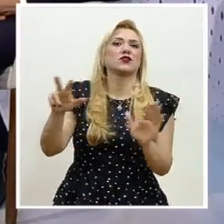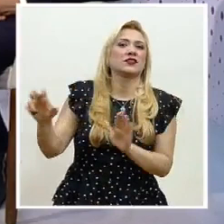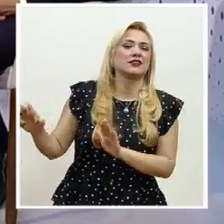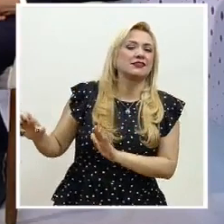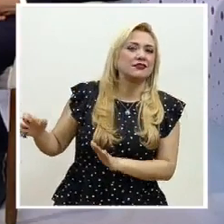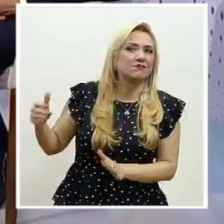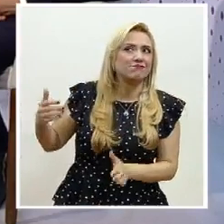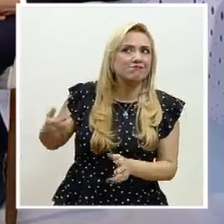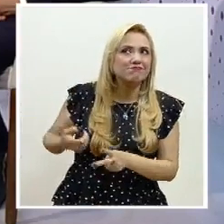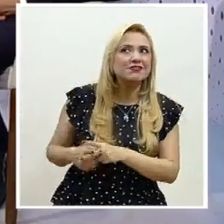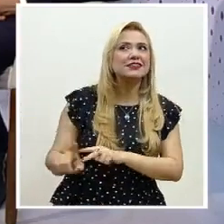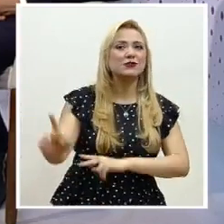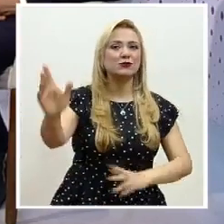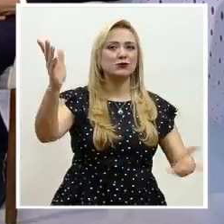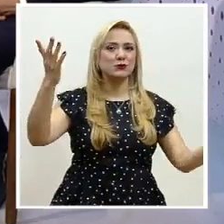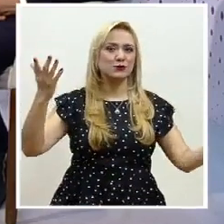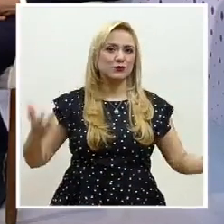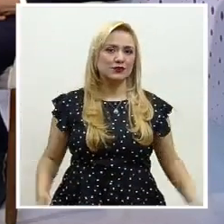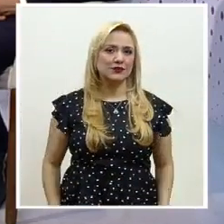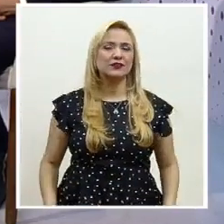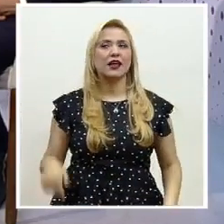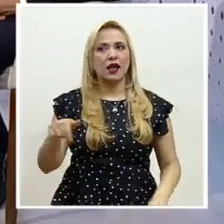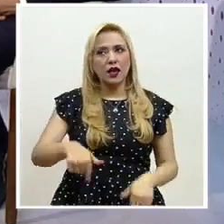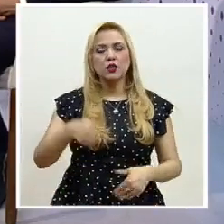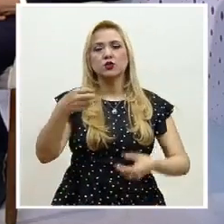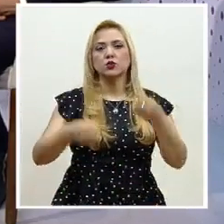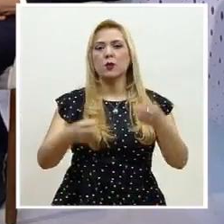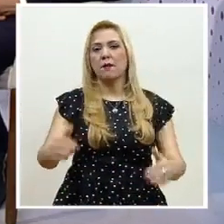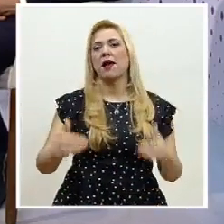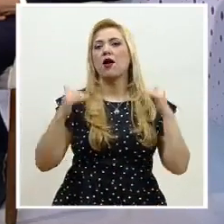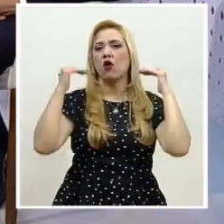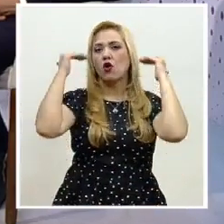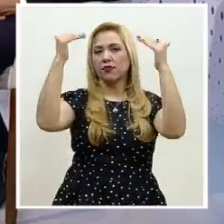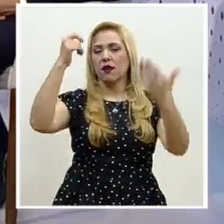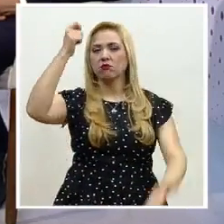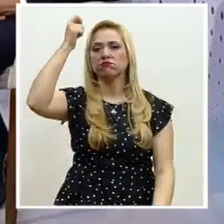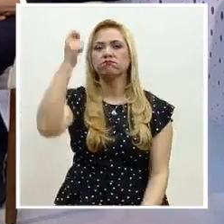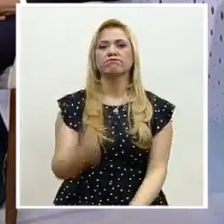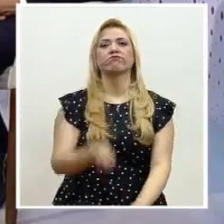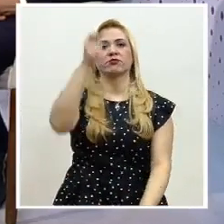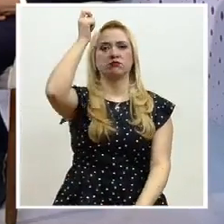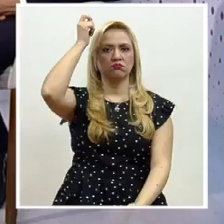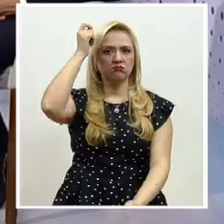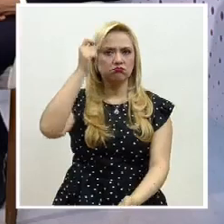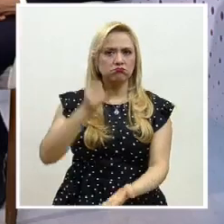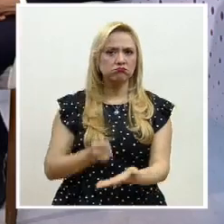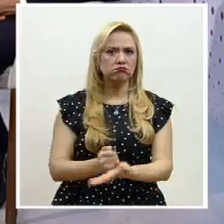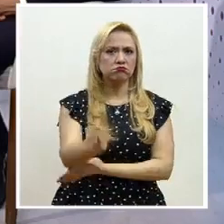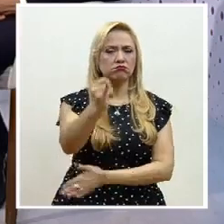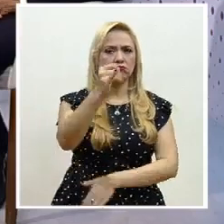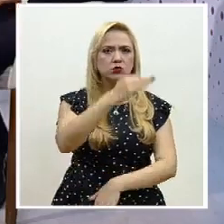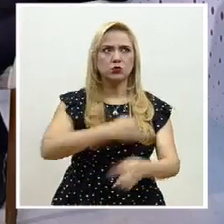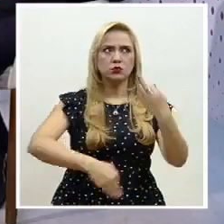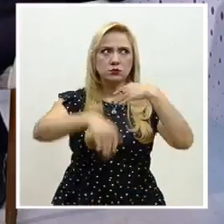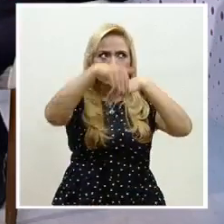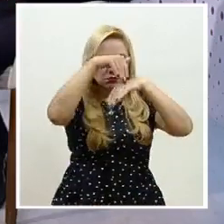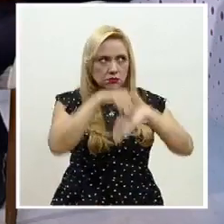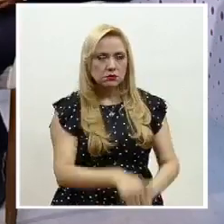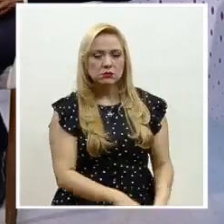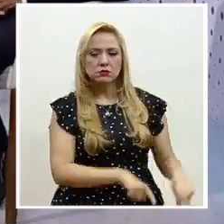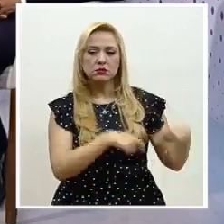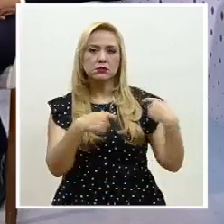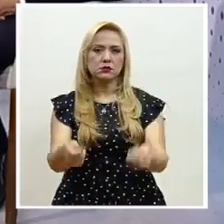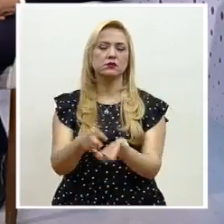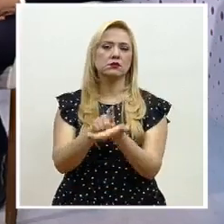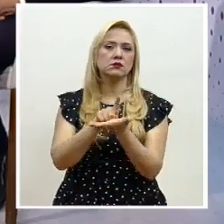actualizaciones y sobre todo, creo, también a través de la jurisprudencia de la Suprema Corte que ha ido abriendo poco a poco su posibilidad de